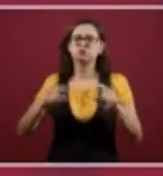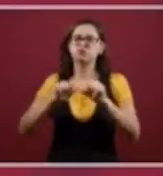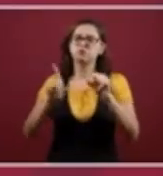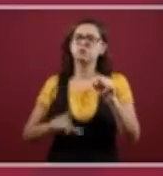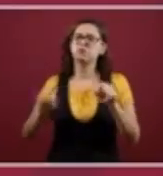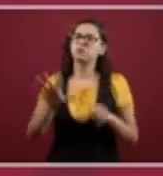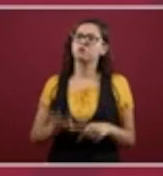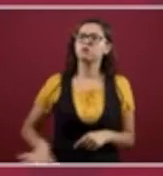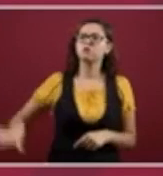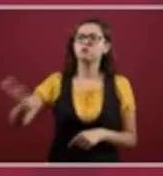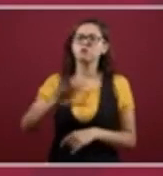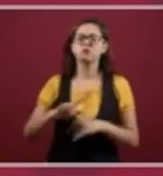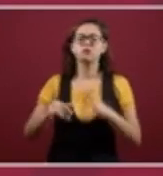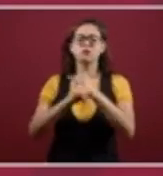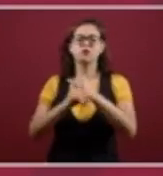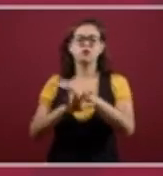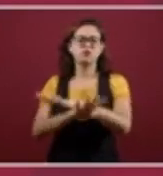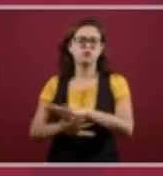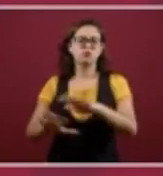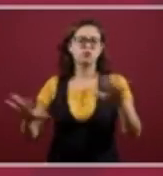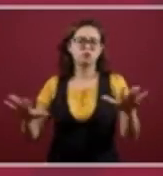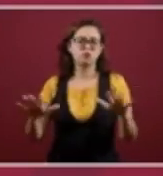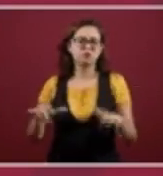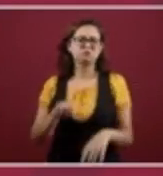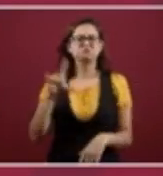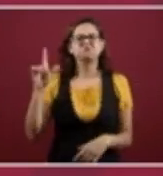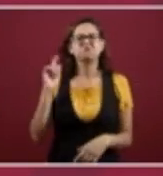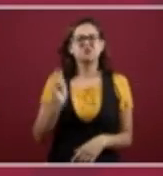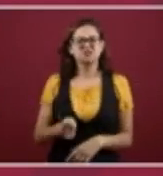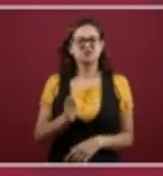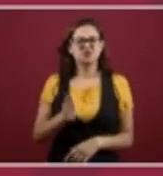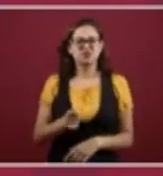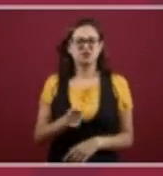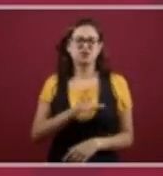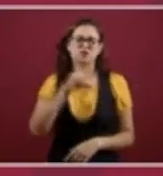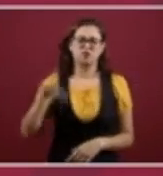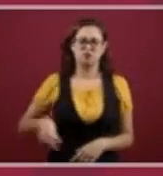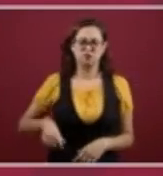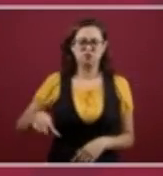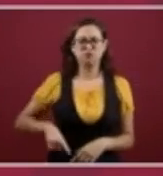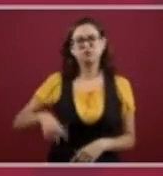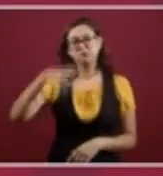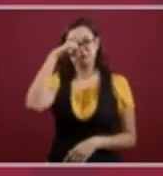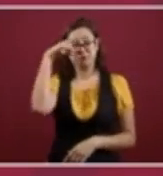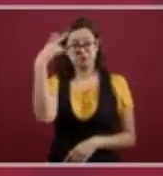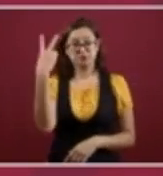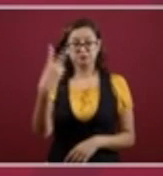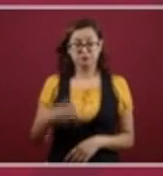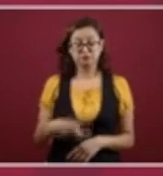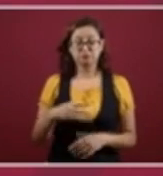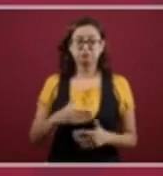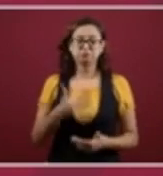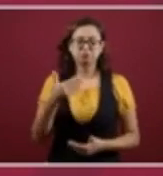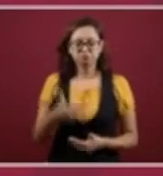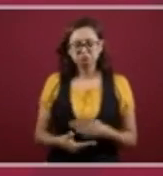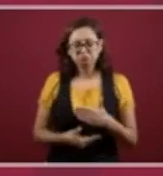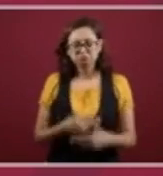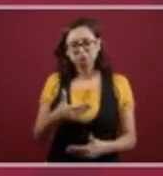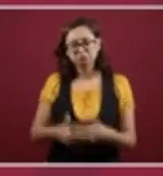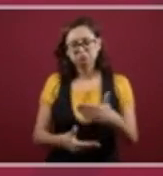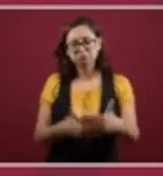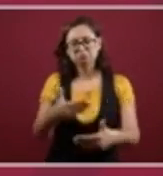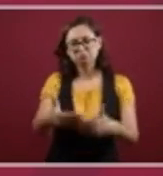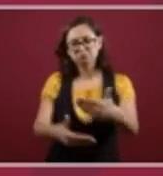sobre la marcha del gobierno de la República, sobre